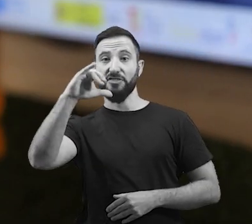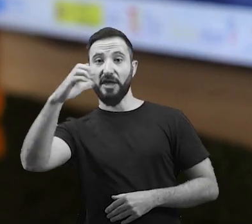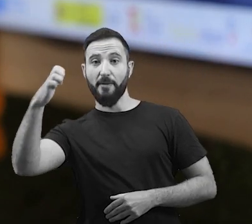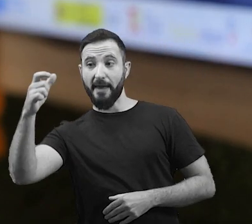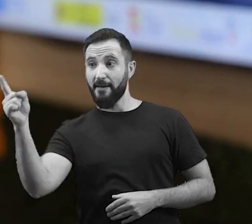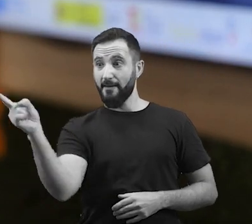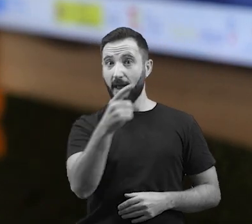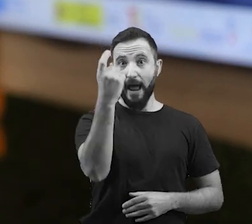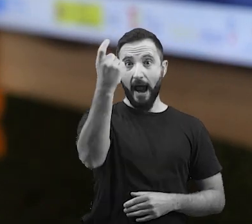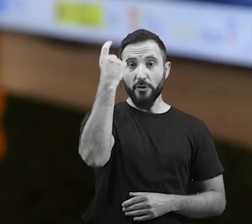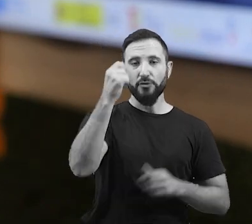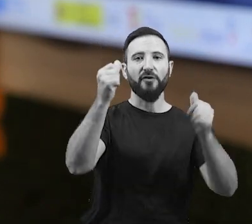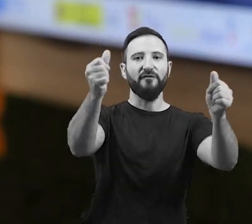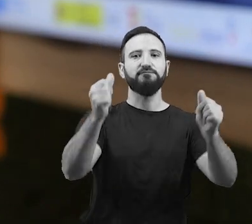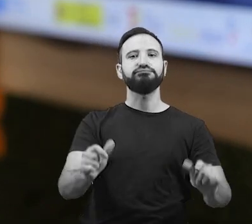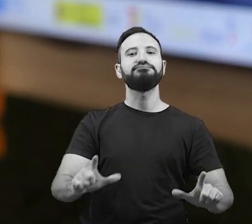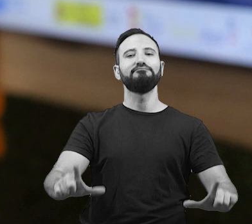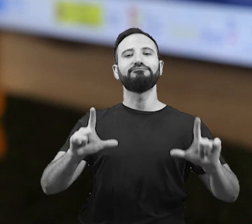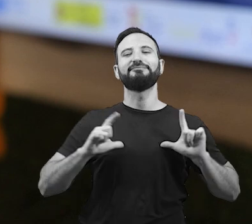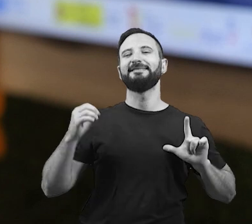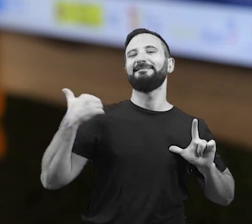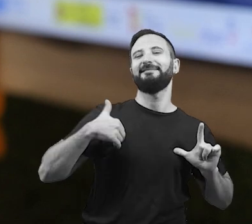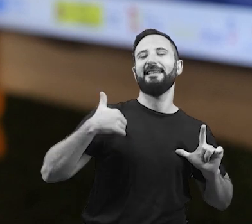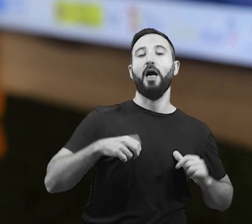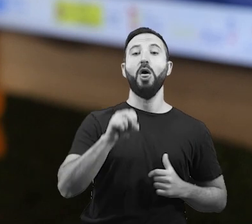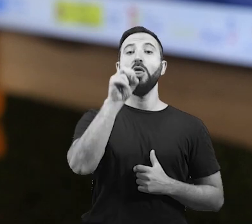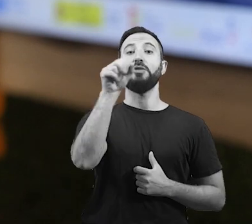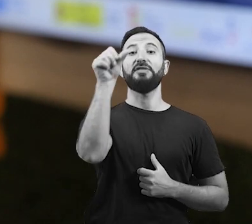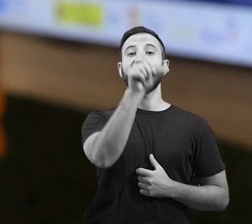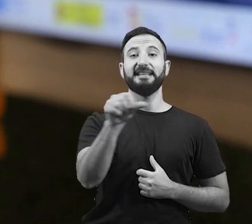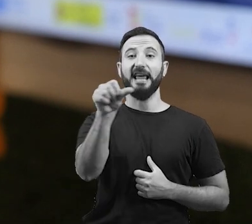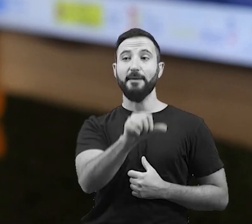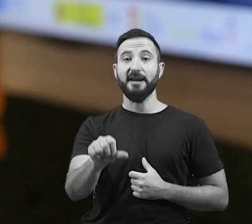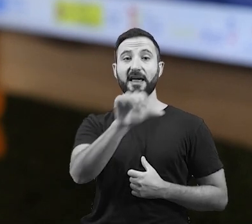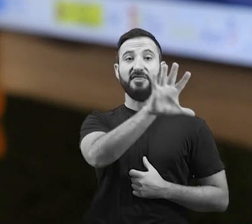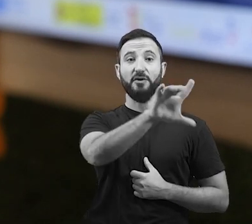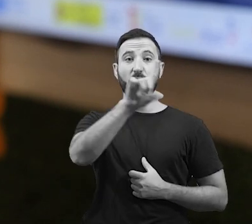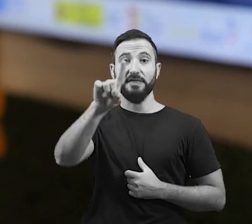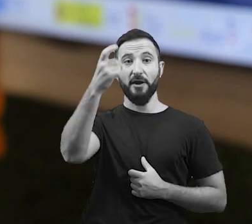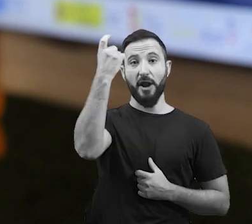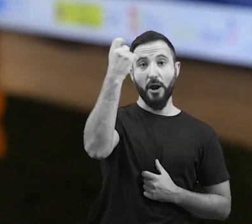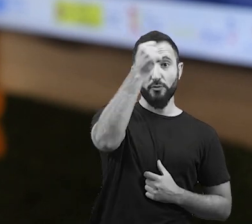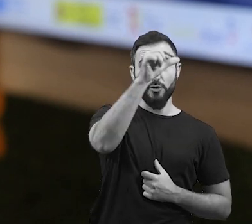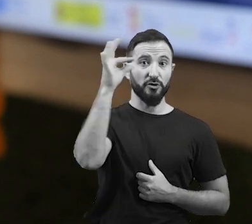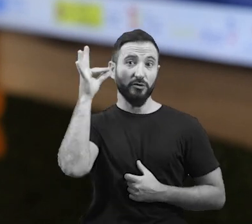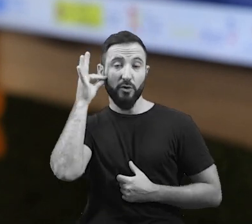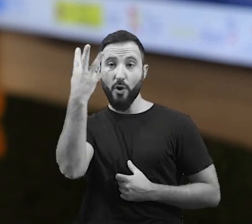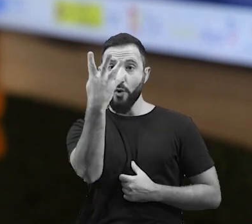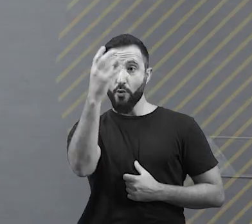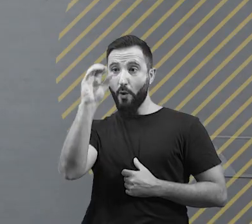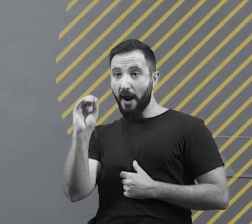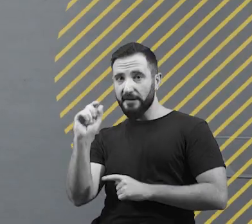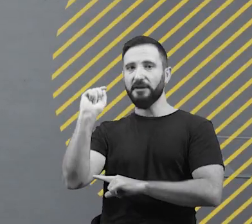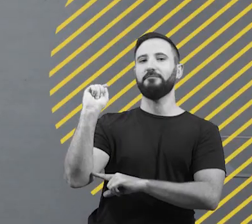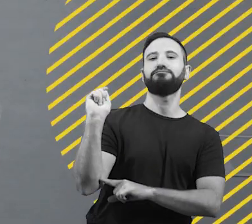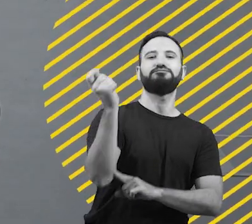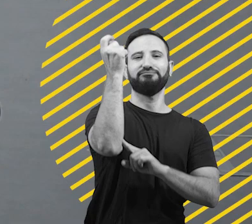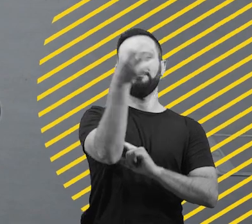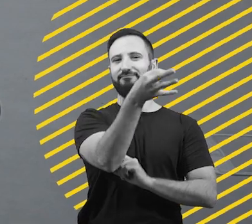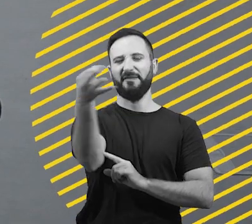formación, han finalizado 51 alumnos y alumnas, de los cuales 40 lo han superado con éxito.